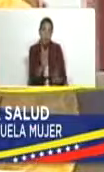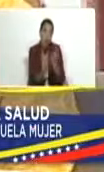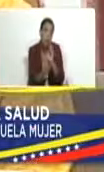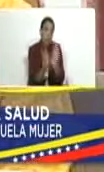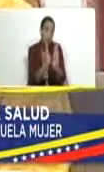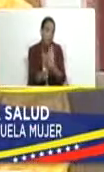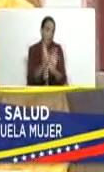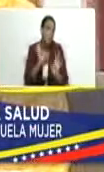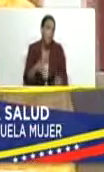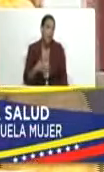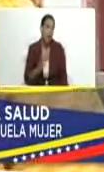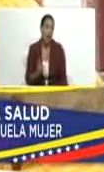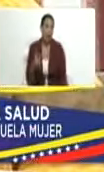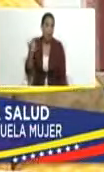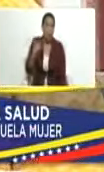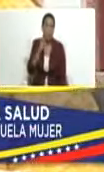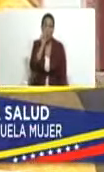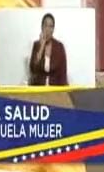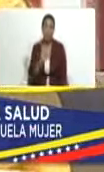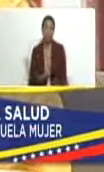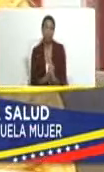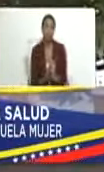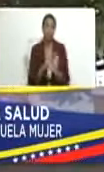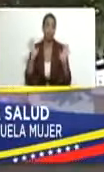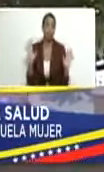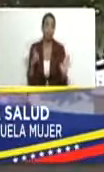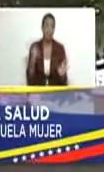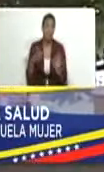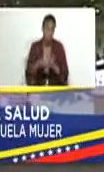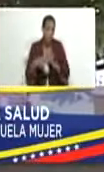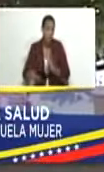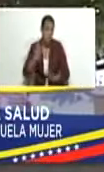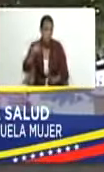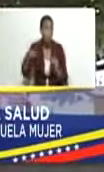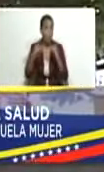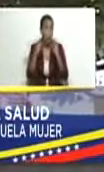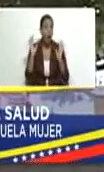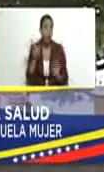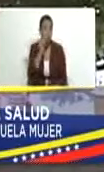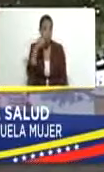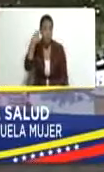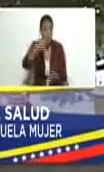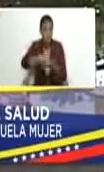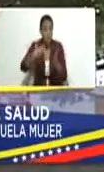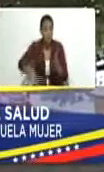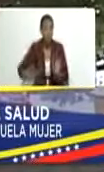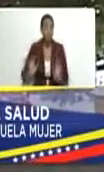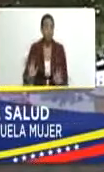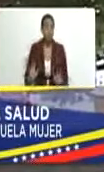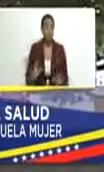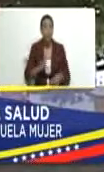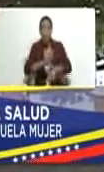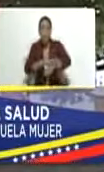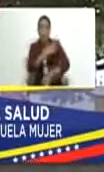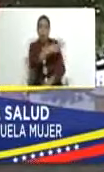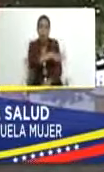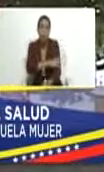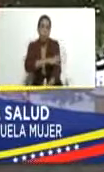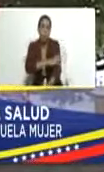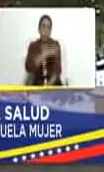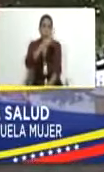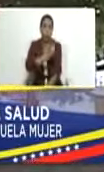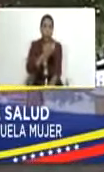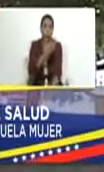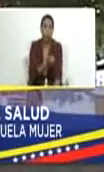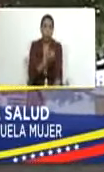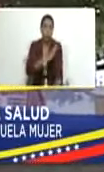los atendemos. Bueno. No hemos discriminado. ¿Tienen derecho? ¿Verdad? Tomarle la atención.